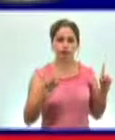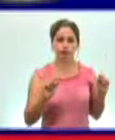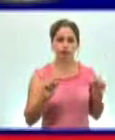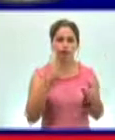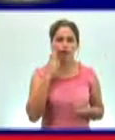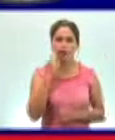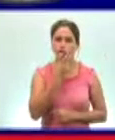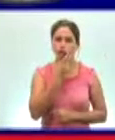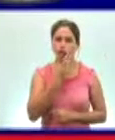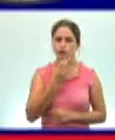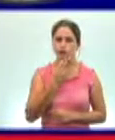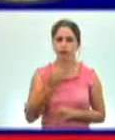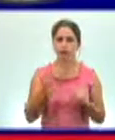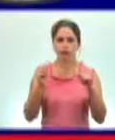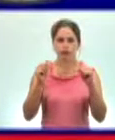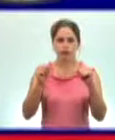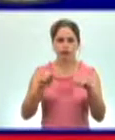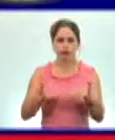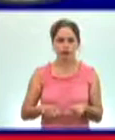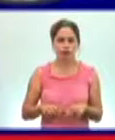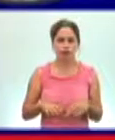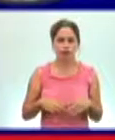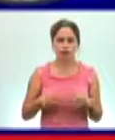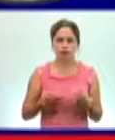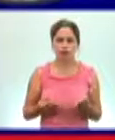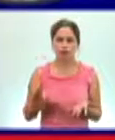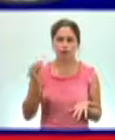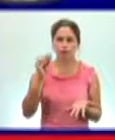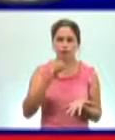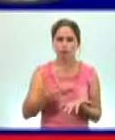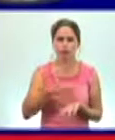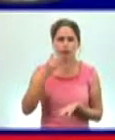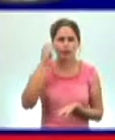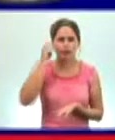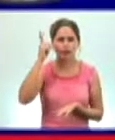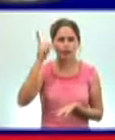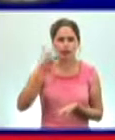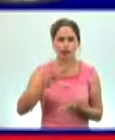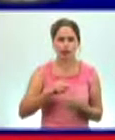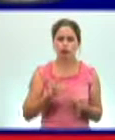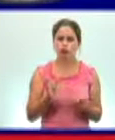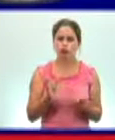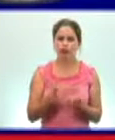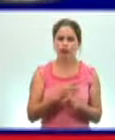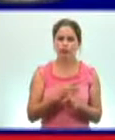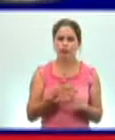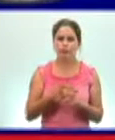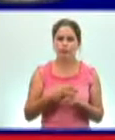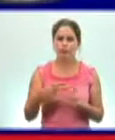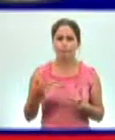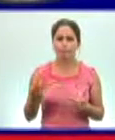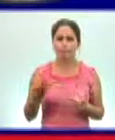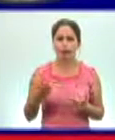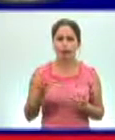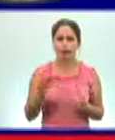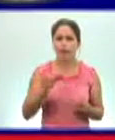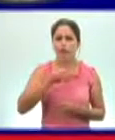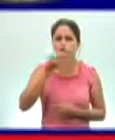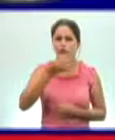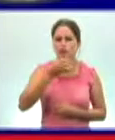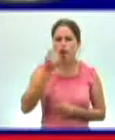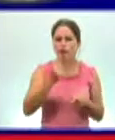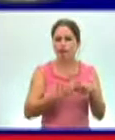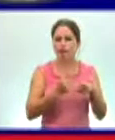Martí se agrega la idea guevariana de que no sirve para guardarlo o para citarlo en fechas